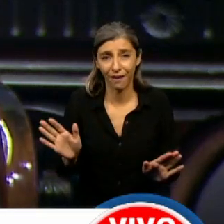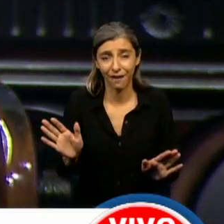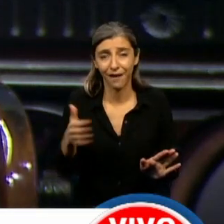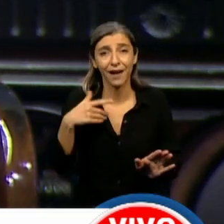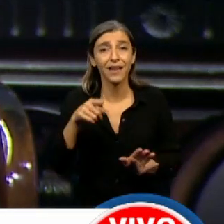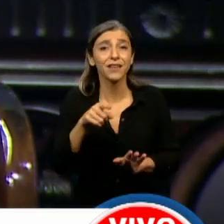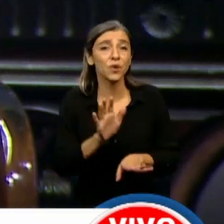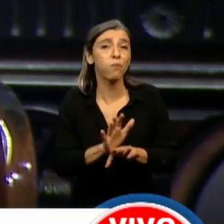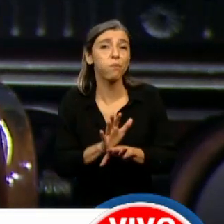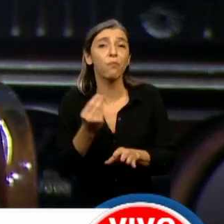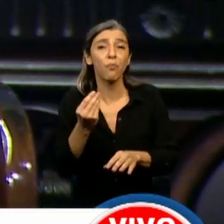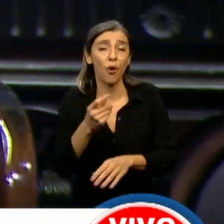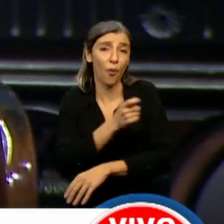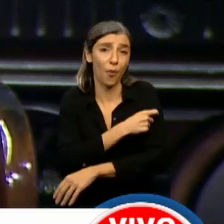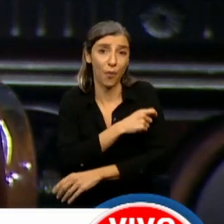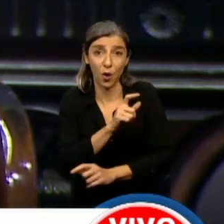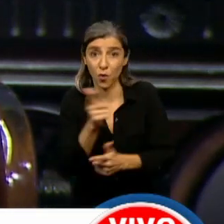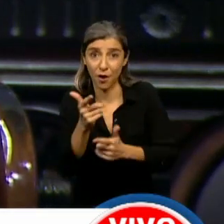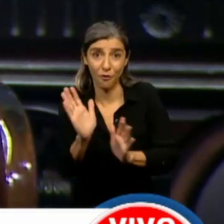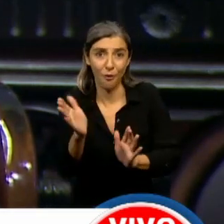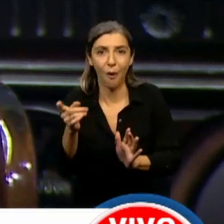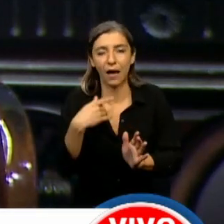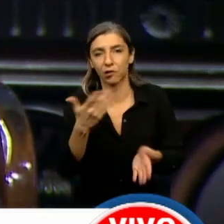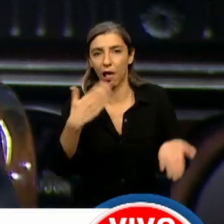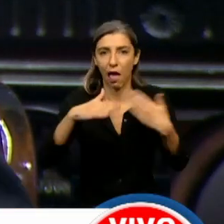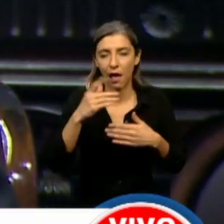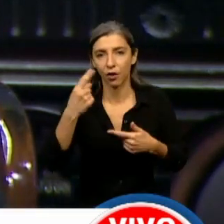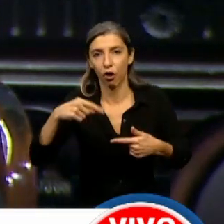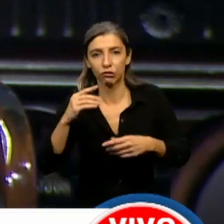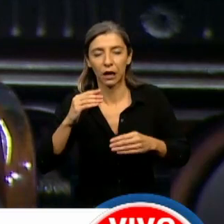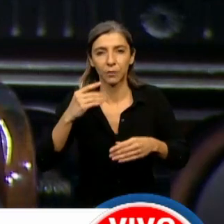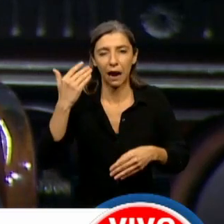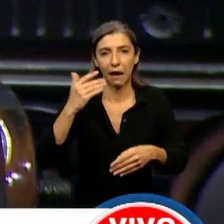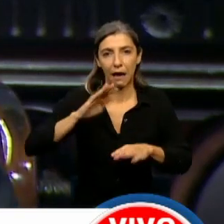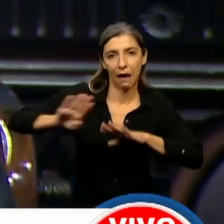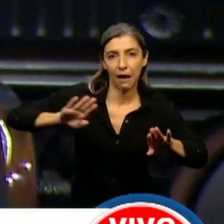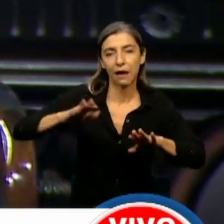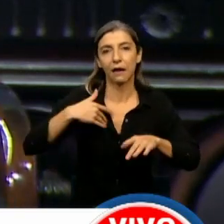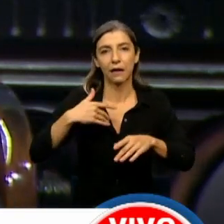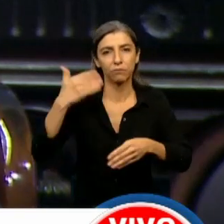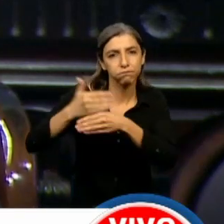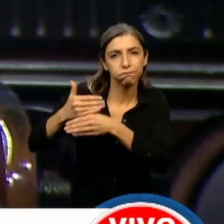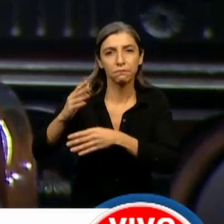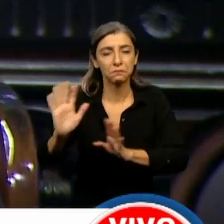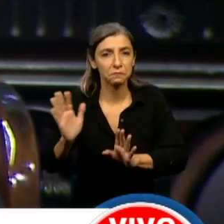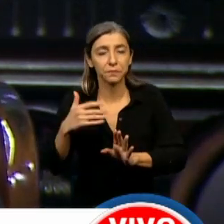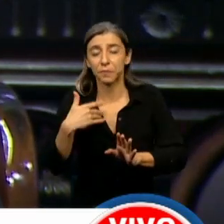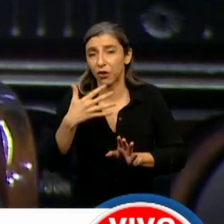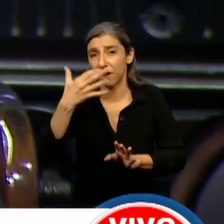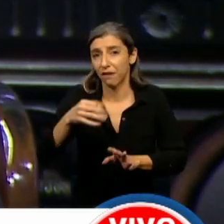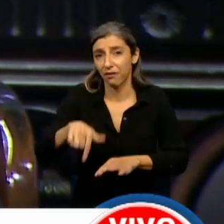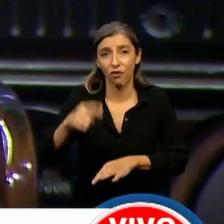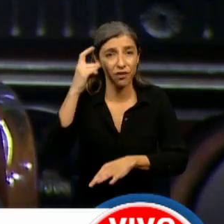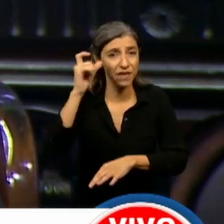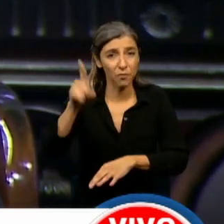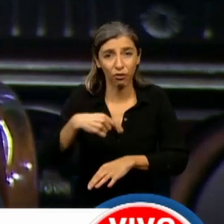y para ganar tiempo, que más allá de los números que indica el jefe de gabinete, la realidad es que hoy solamente el 10% de los